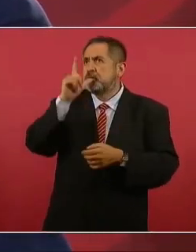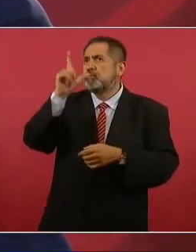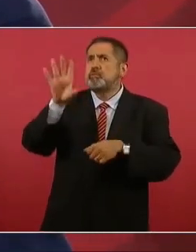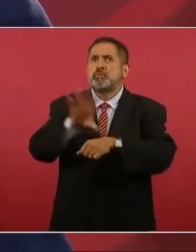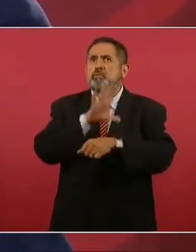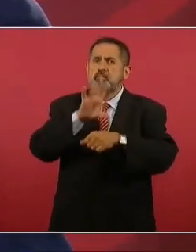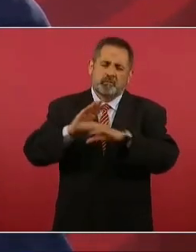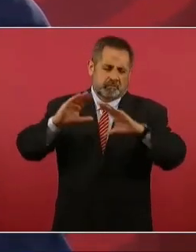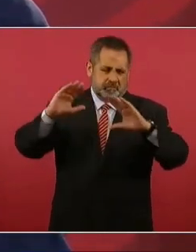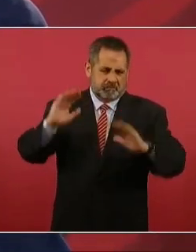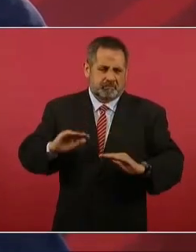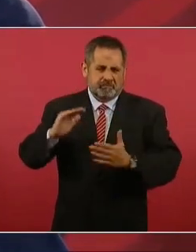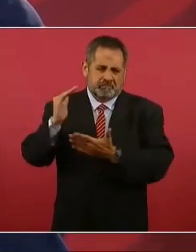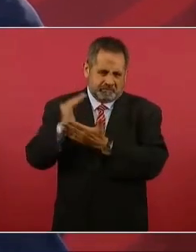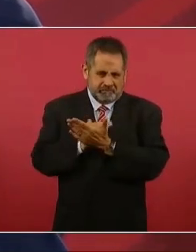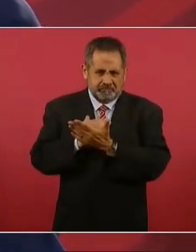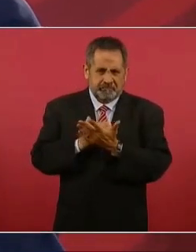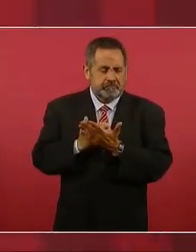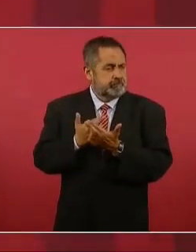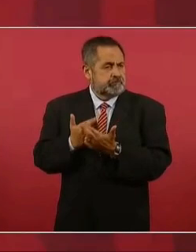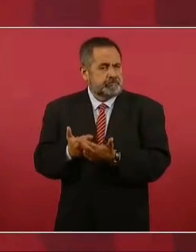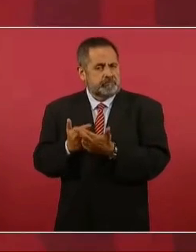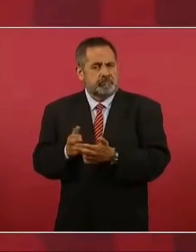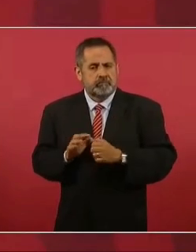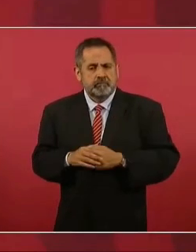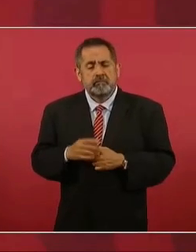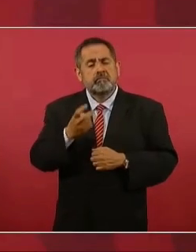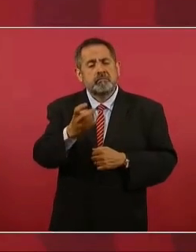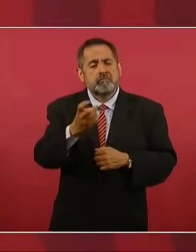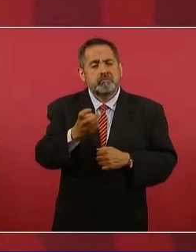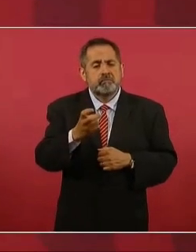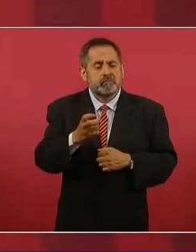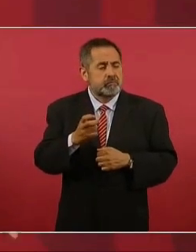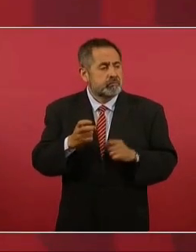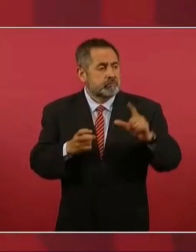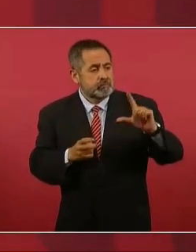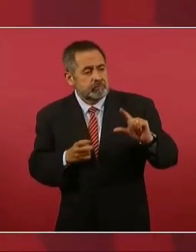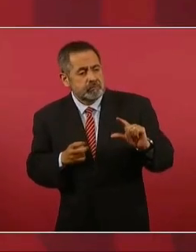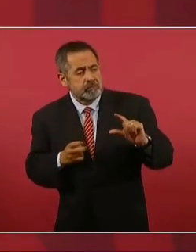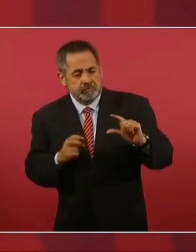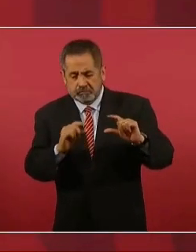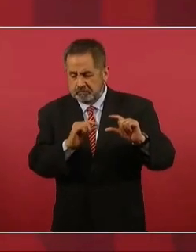en ese sentido y con eso pensamos que lo económico se resuelve.